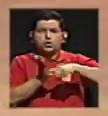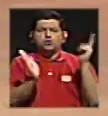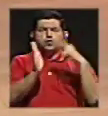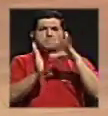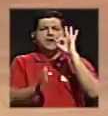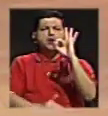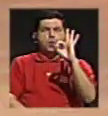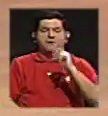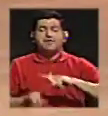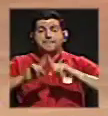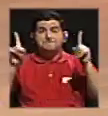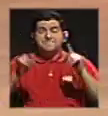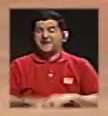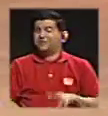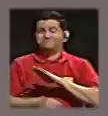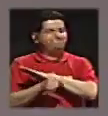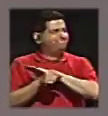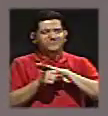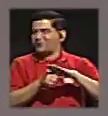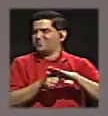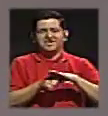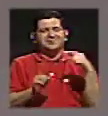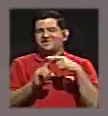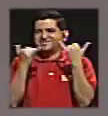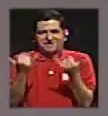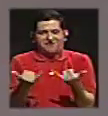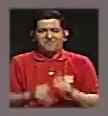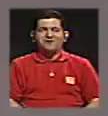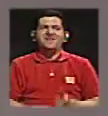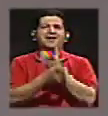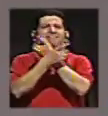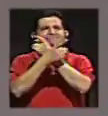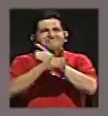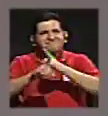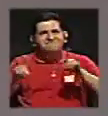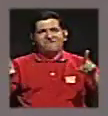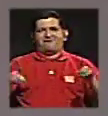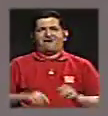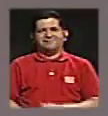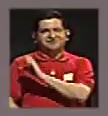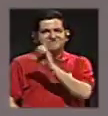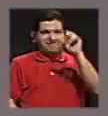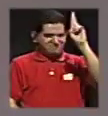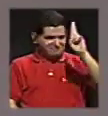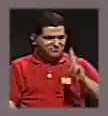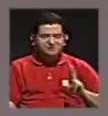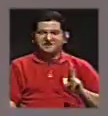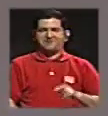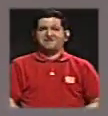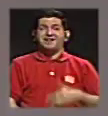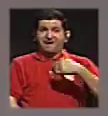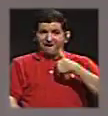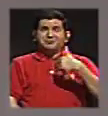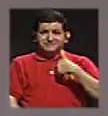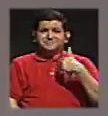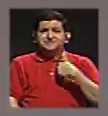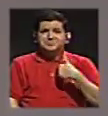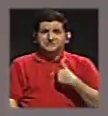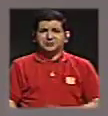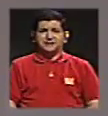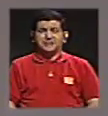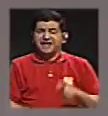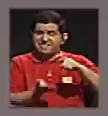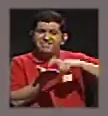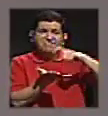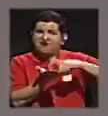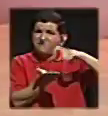2009 pero son insuficientes aún eh la democracia costarricense tiene todavía una